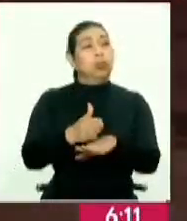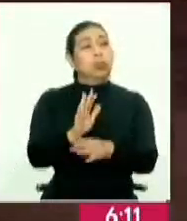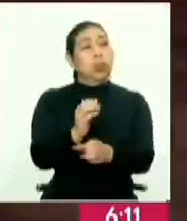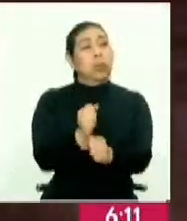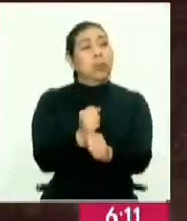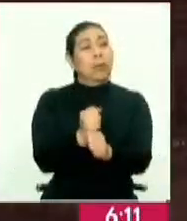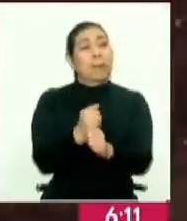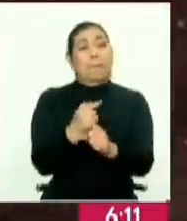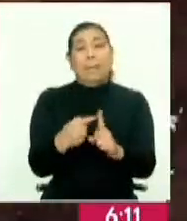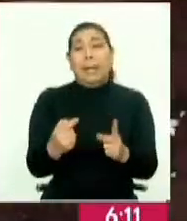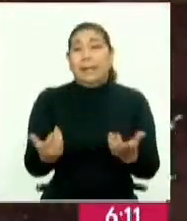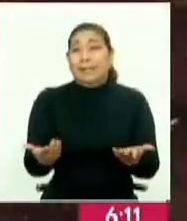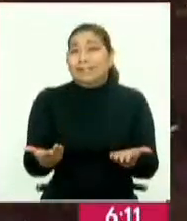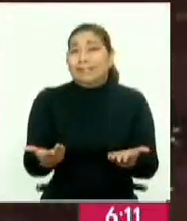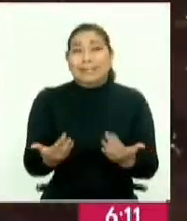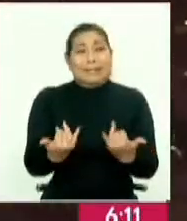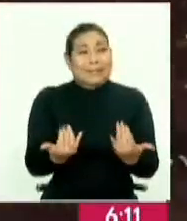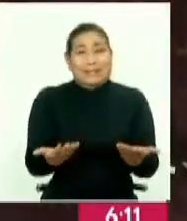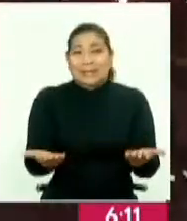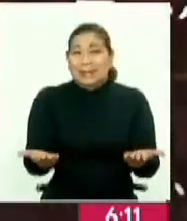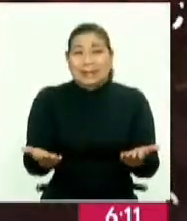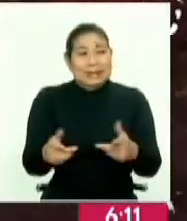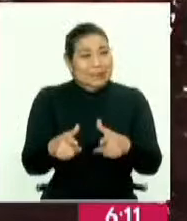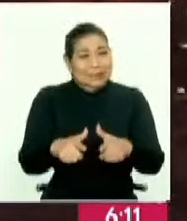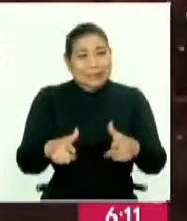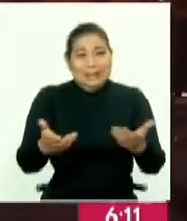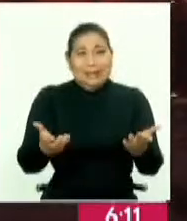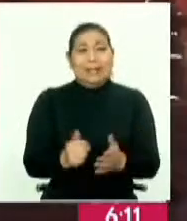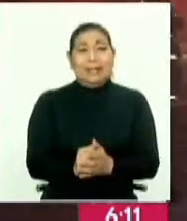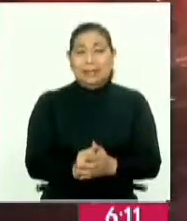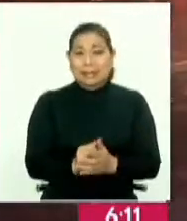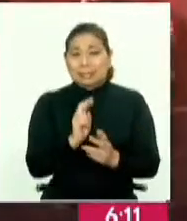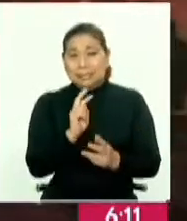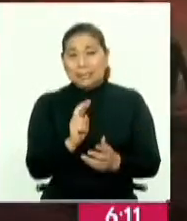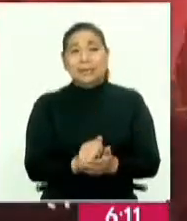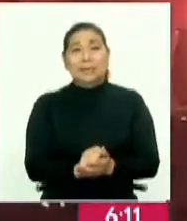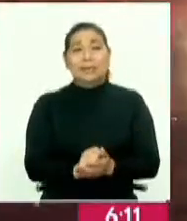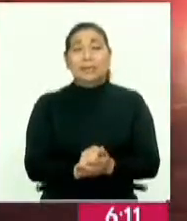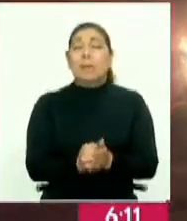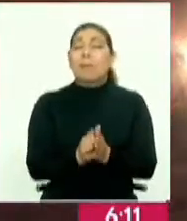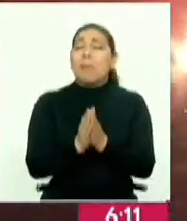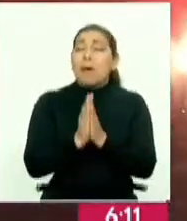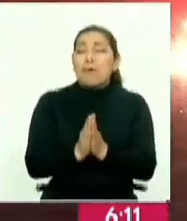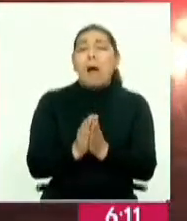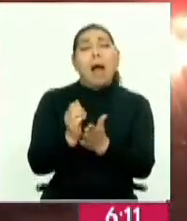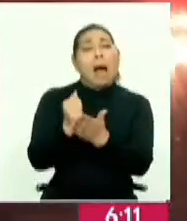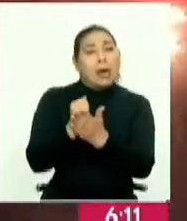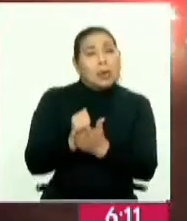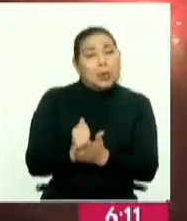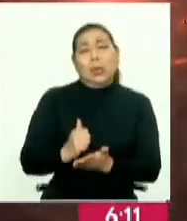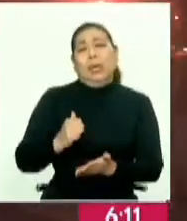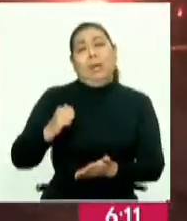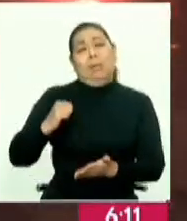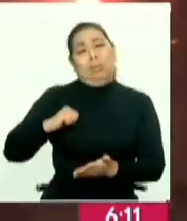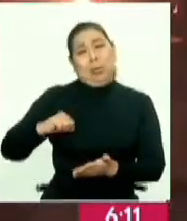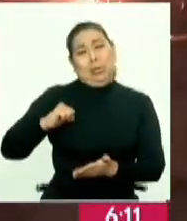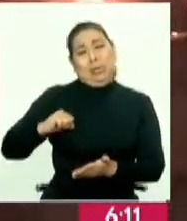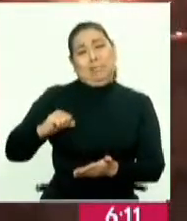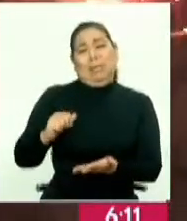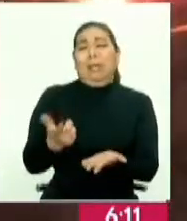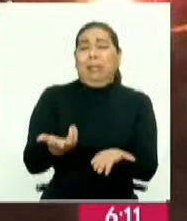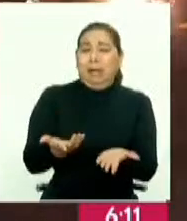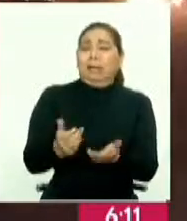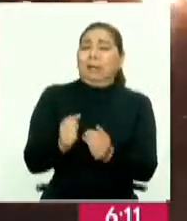trabajos y esta sección esta área al llegar aquí pedimos ayuda a la municipalidad para que nos